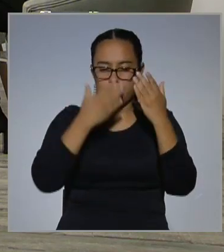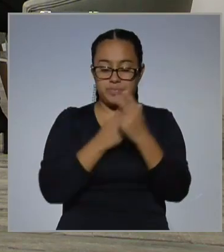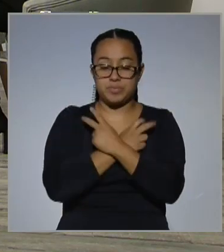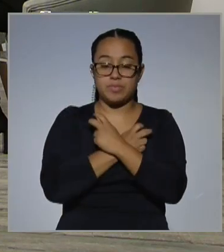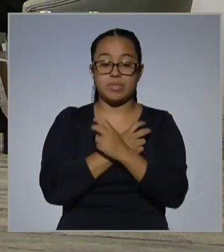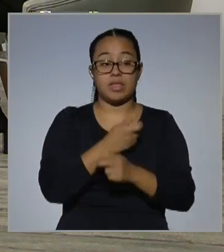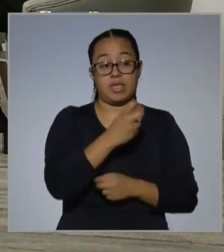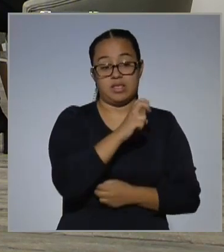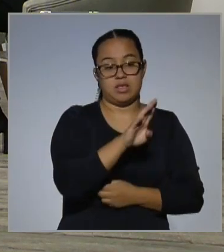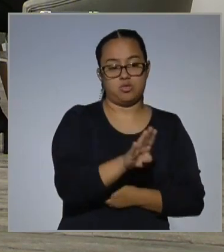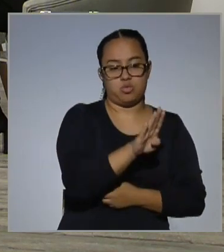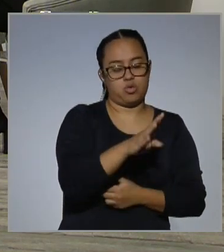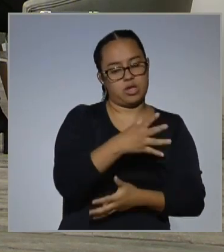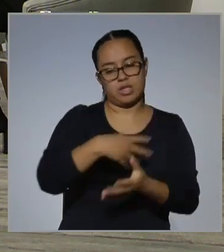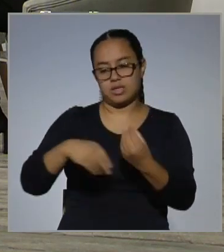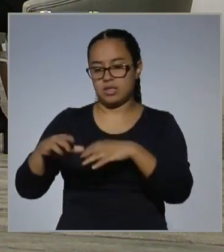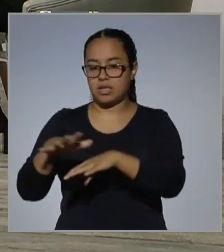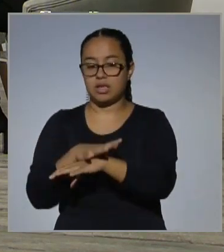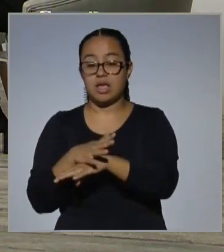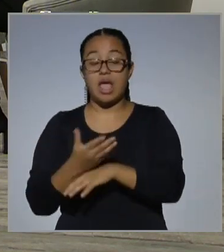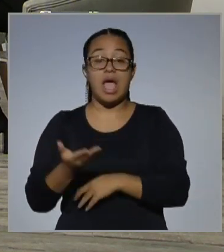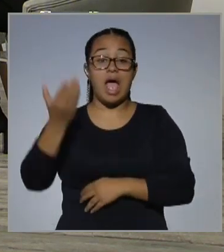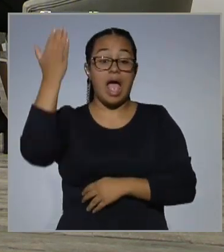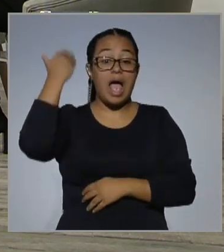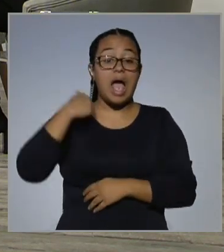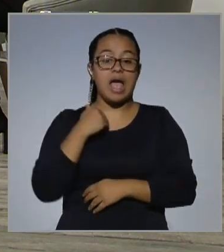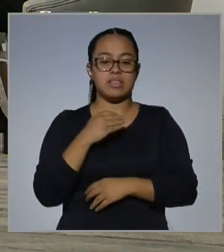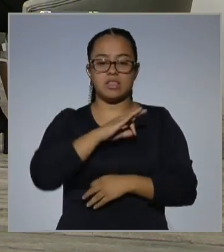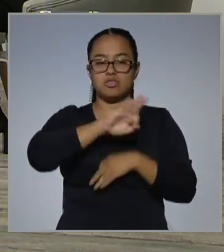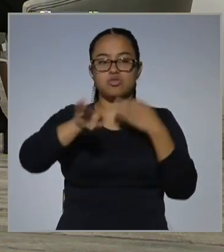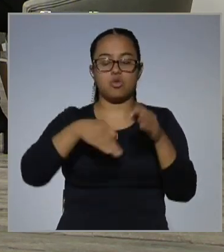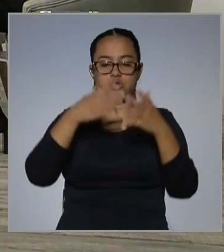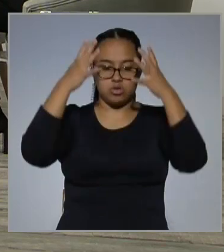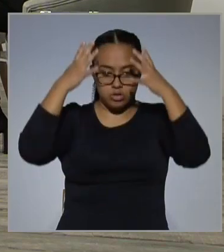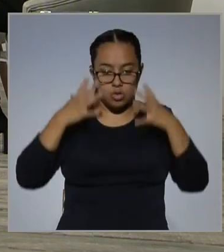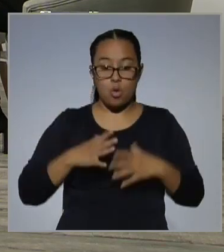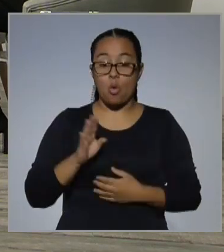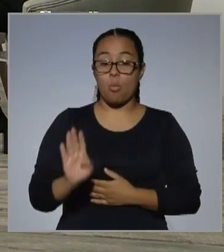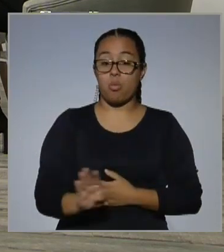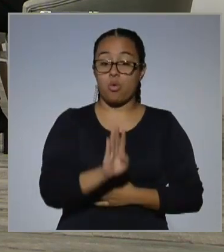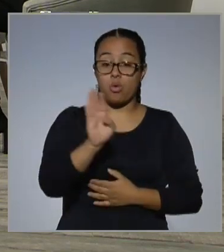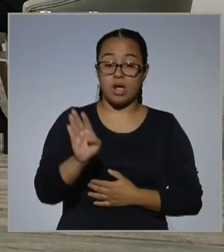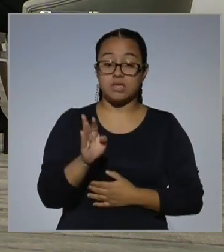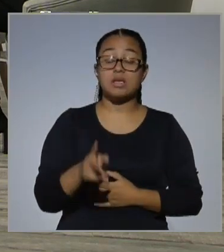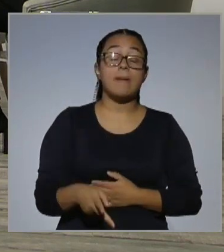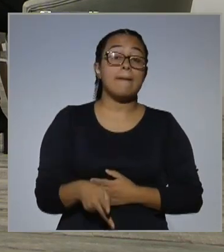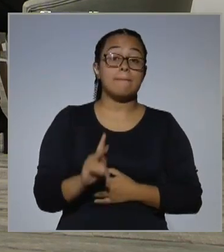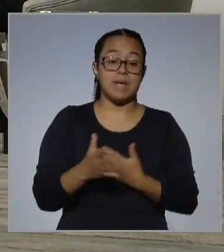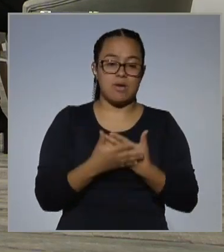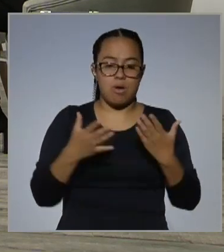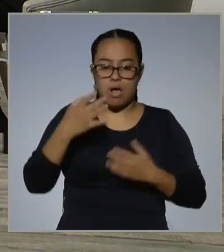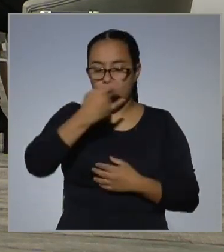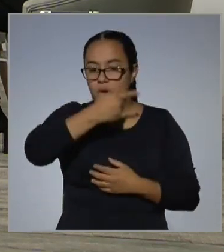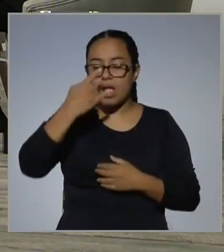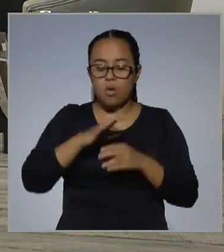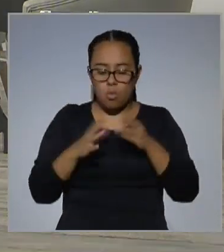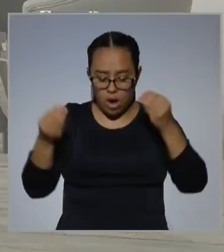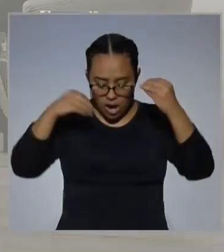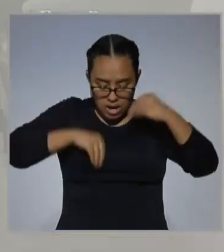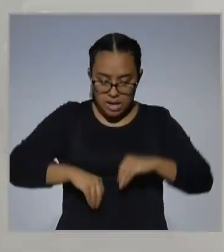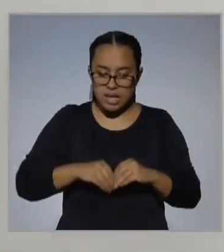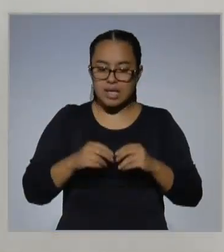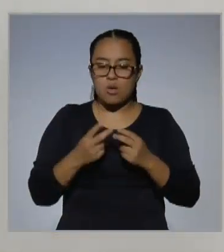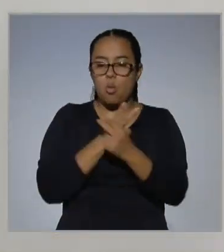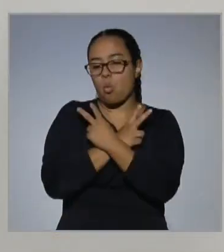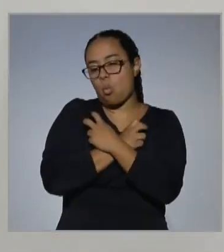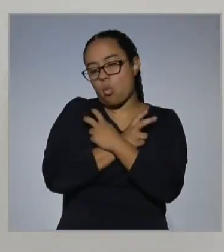las brujas, ¿no? Antes todos se disfrazaban de brujas. Qué maravilla que ahora empiecen a disfrazarse de Catrinas, ¿no?